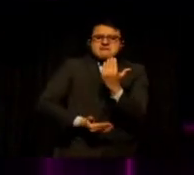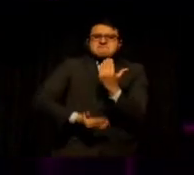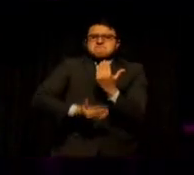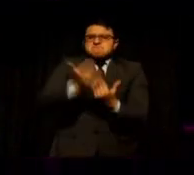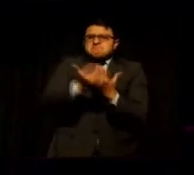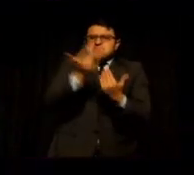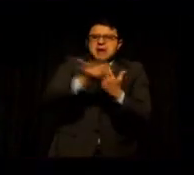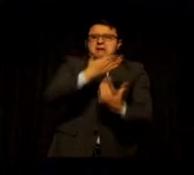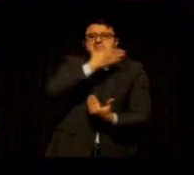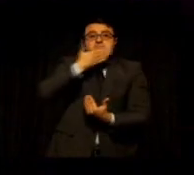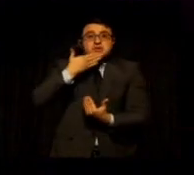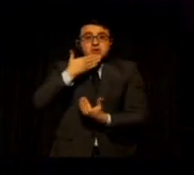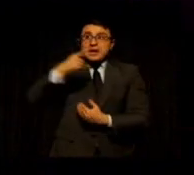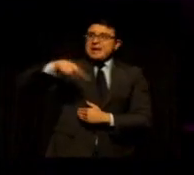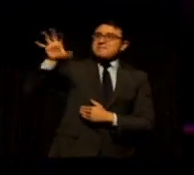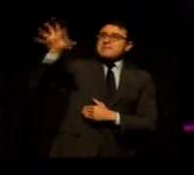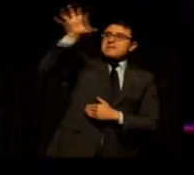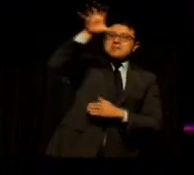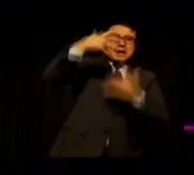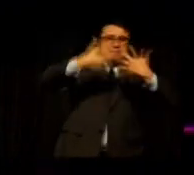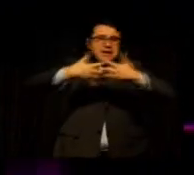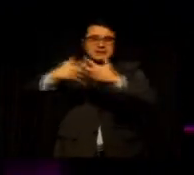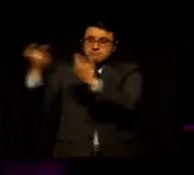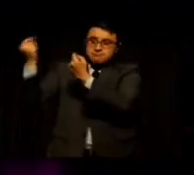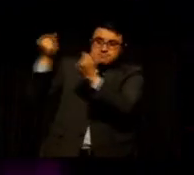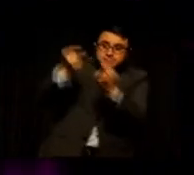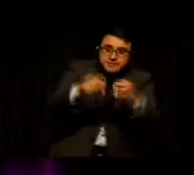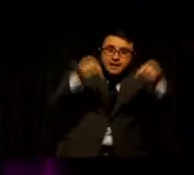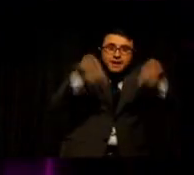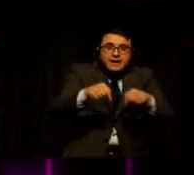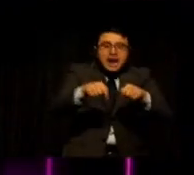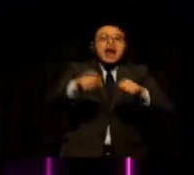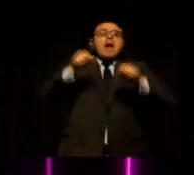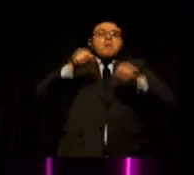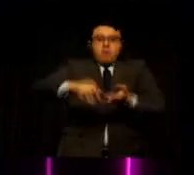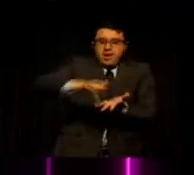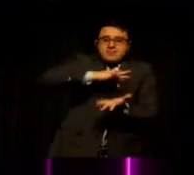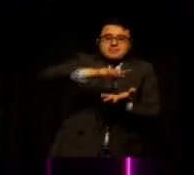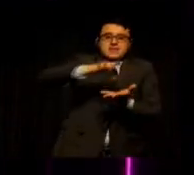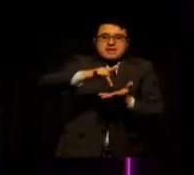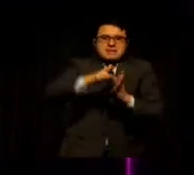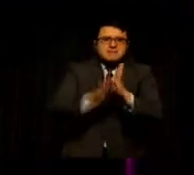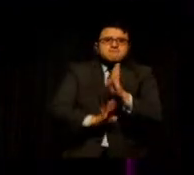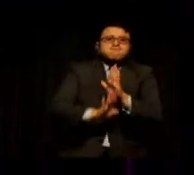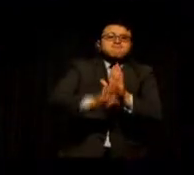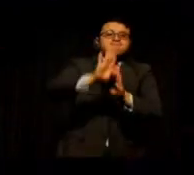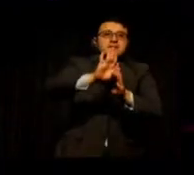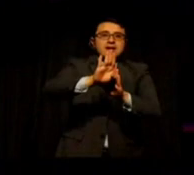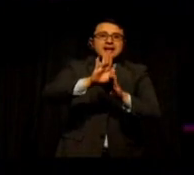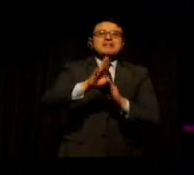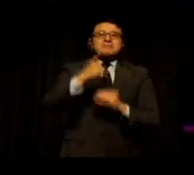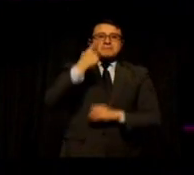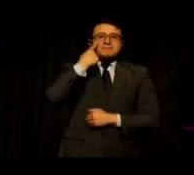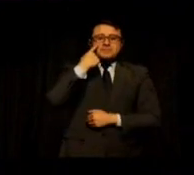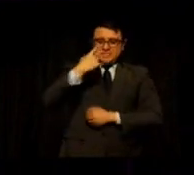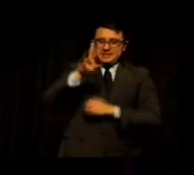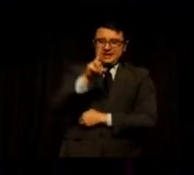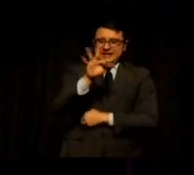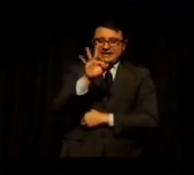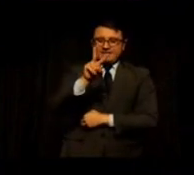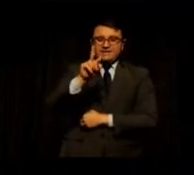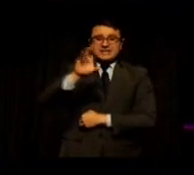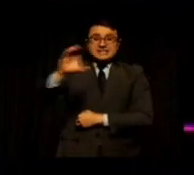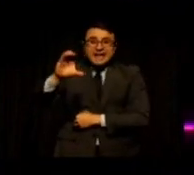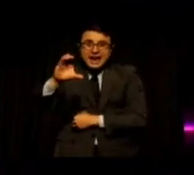llega la inversión la inversión tenga un camino de salida digital hicimos algo maravilloso con rtvc la